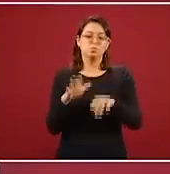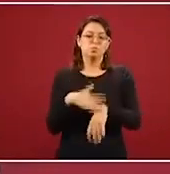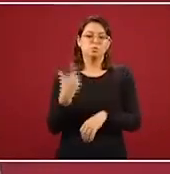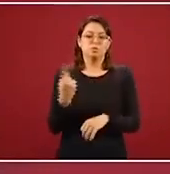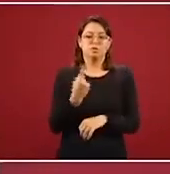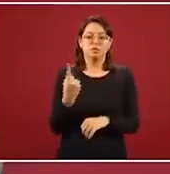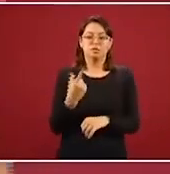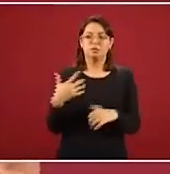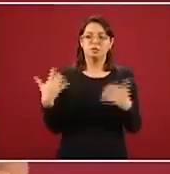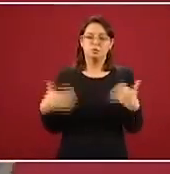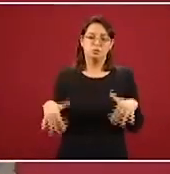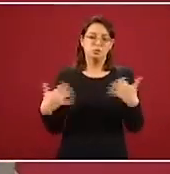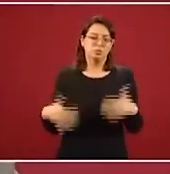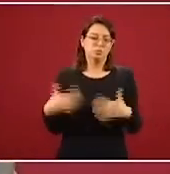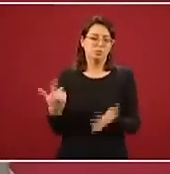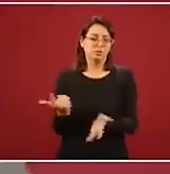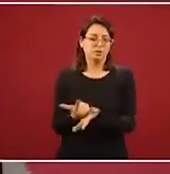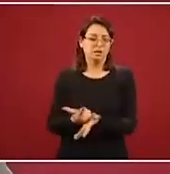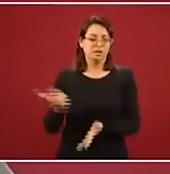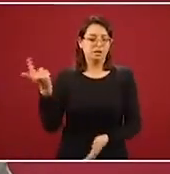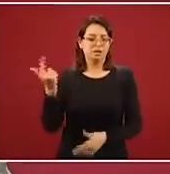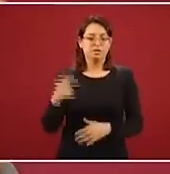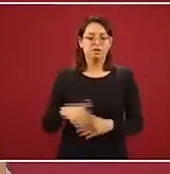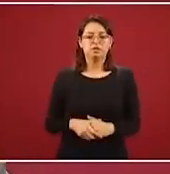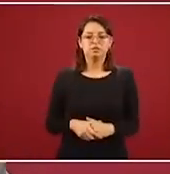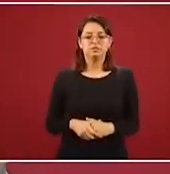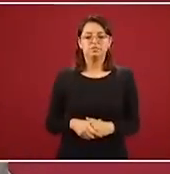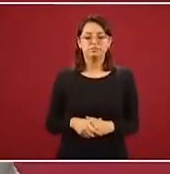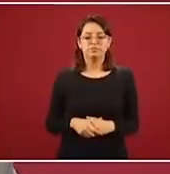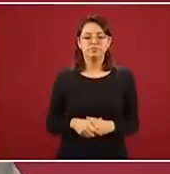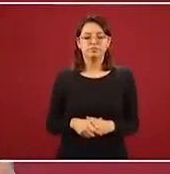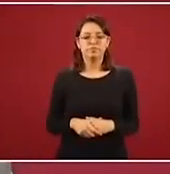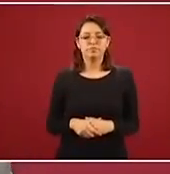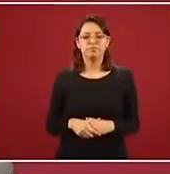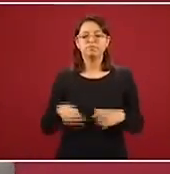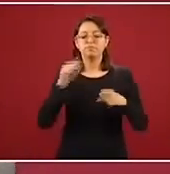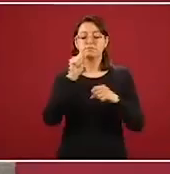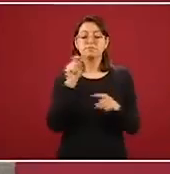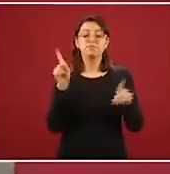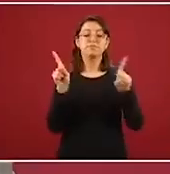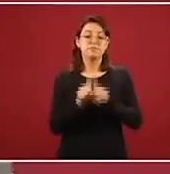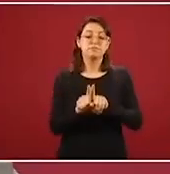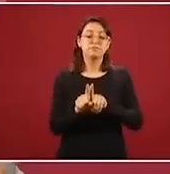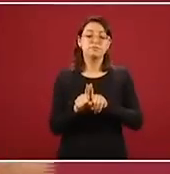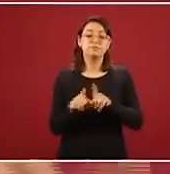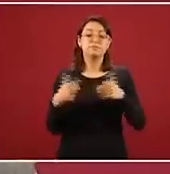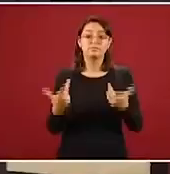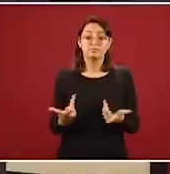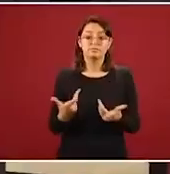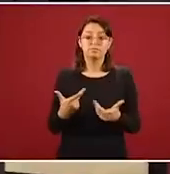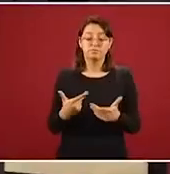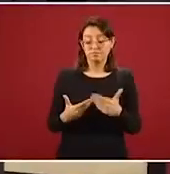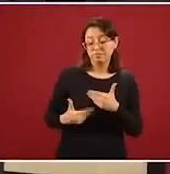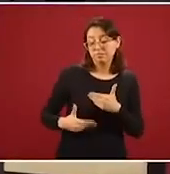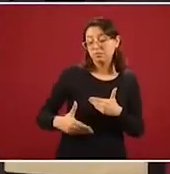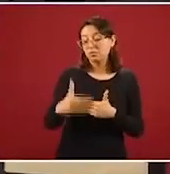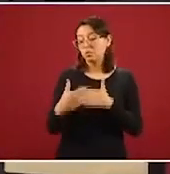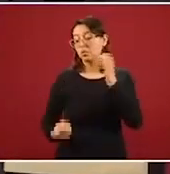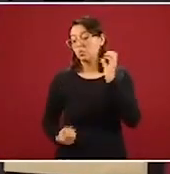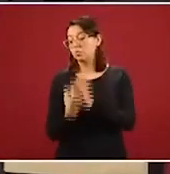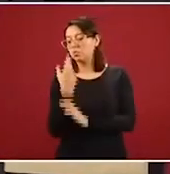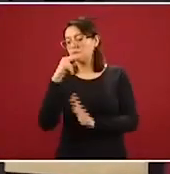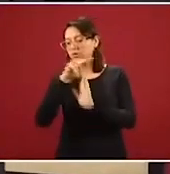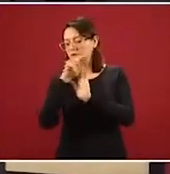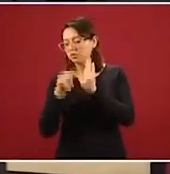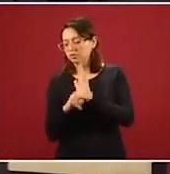potencial y, sobre todo, las consecuencias que puede tener el establecer nuevos estándares. El desarrollo de la